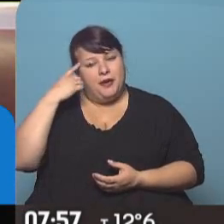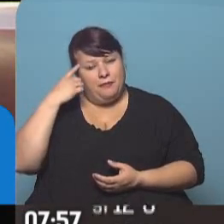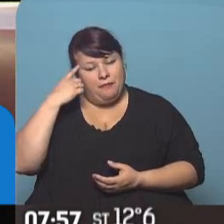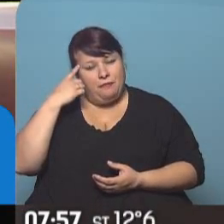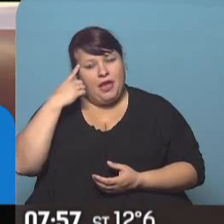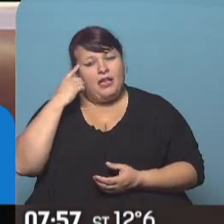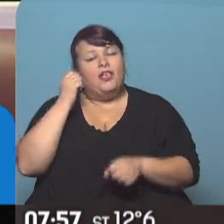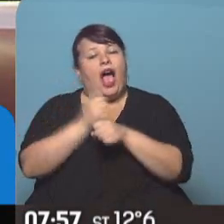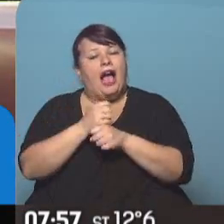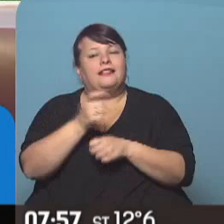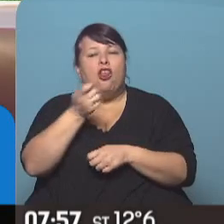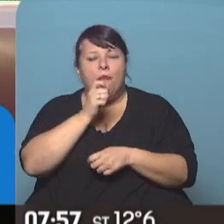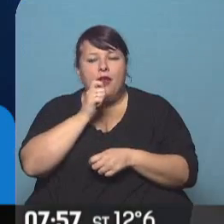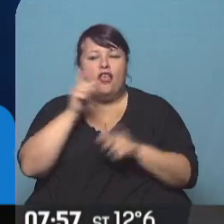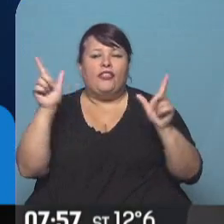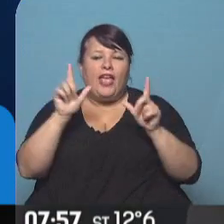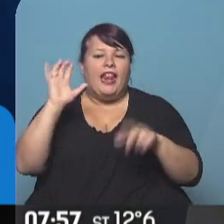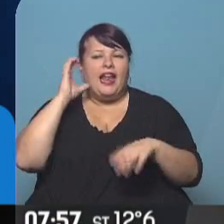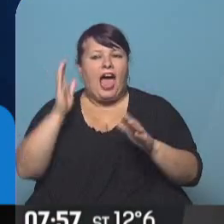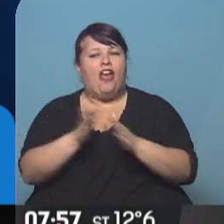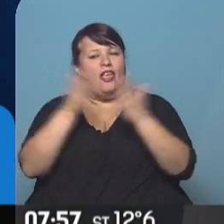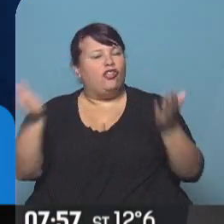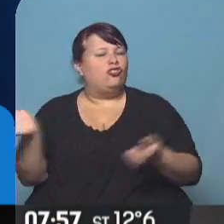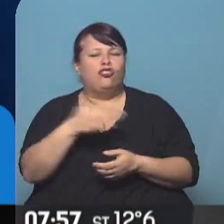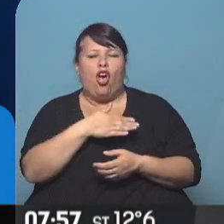hasta los medios de comunicación también